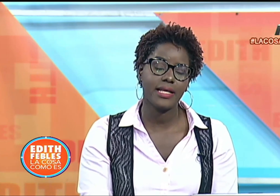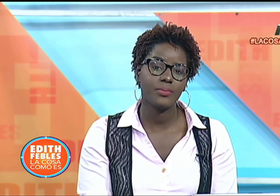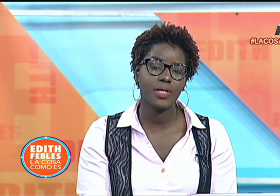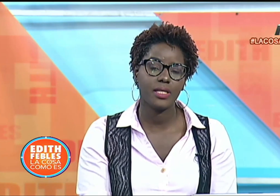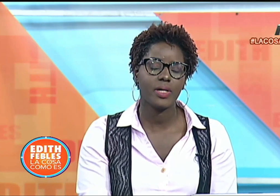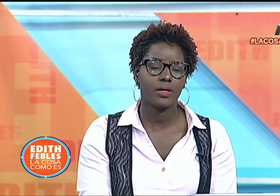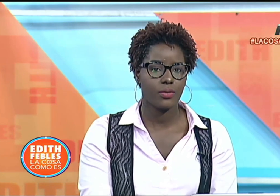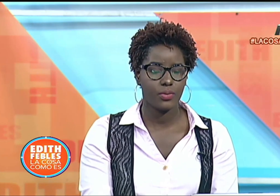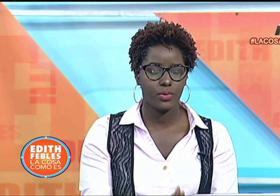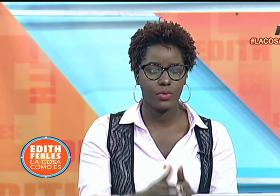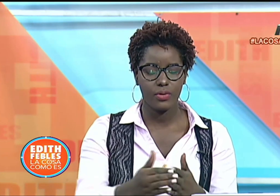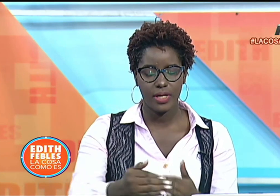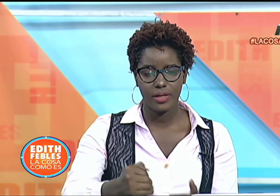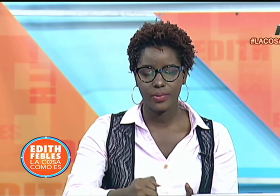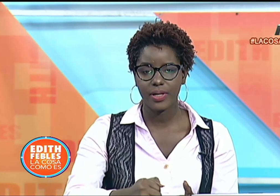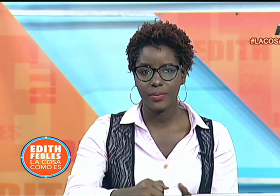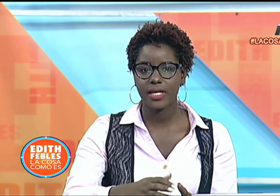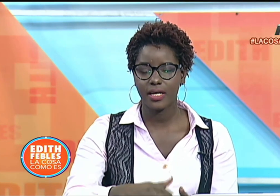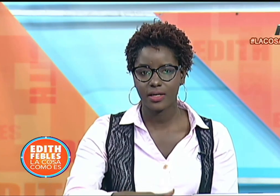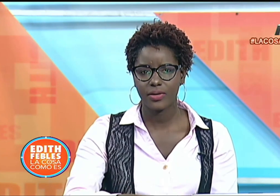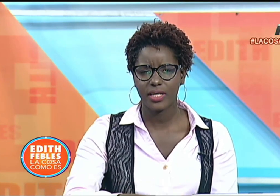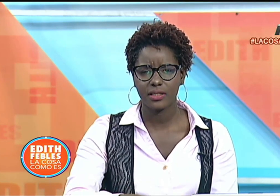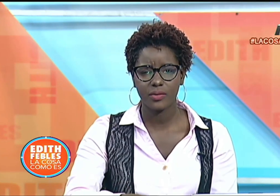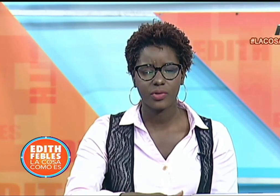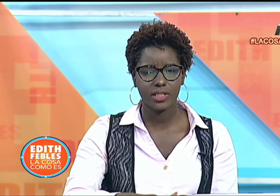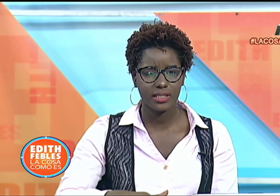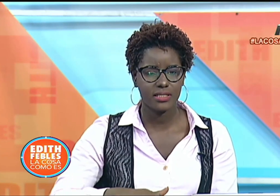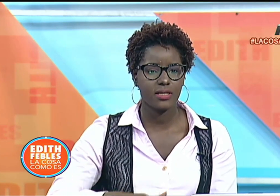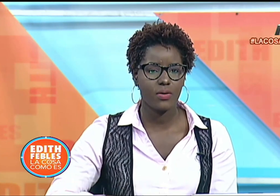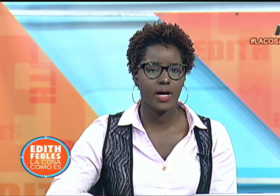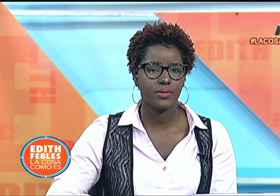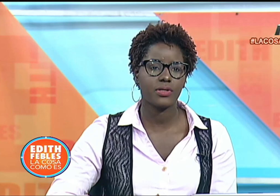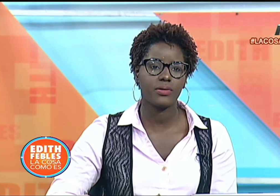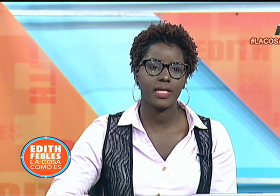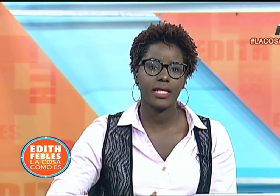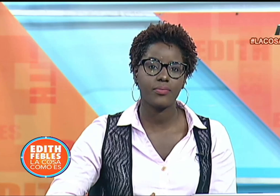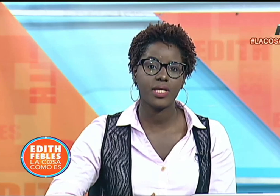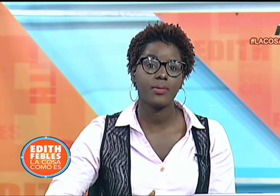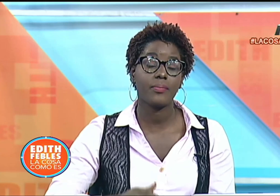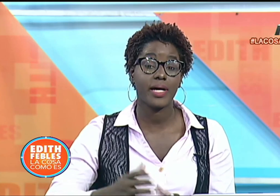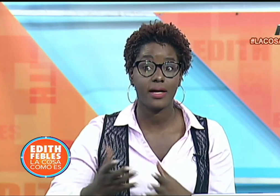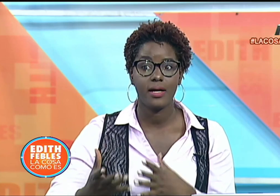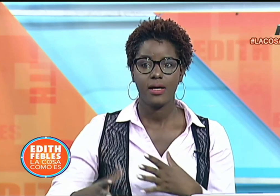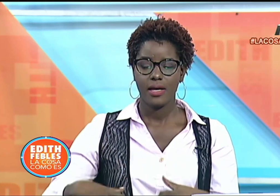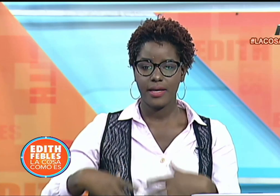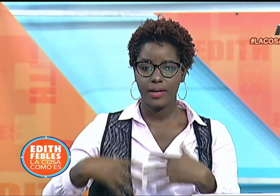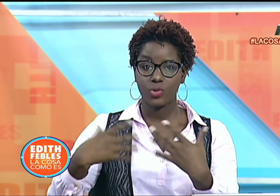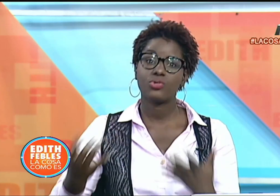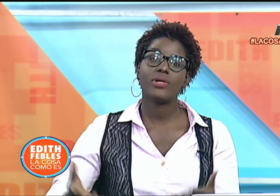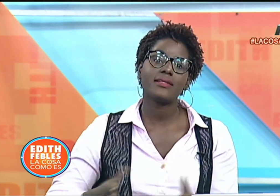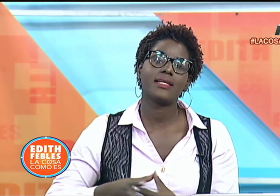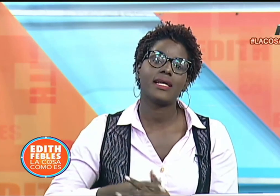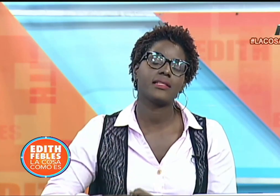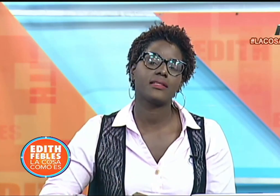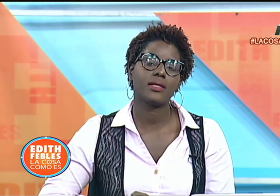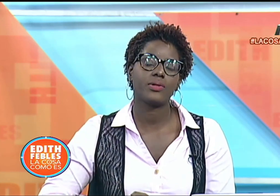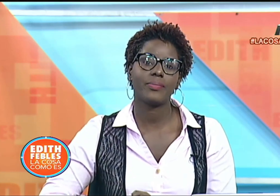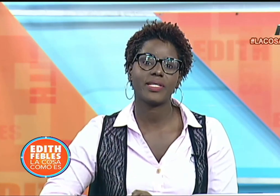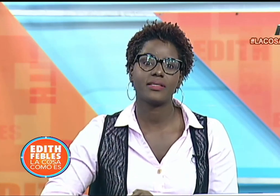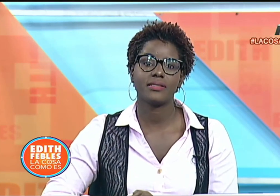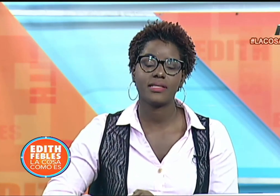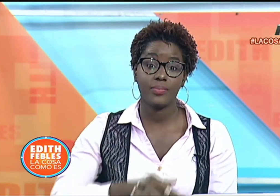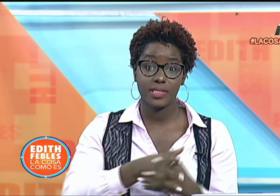la edad mínima, como en República Dominicana, creo que aquí tenemos 35 años, creo que la edad mínima para postularse a la